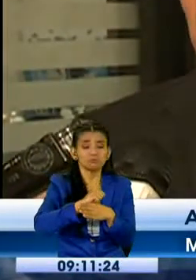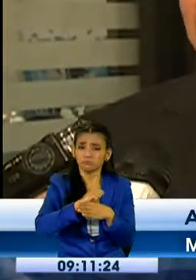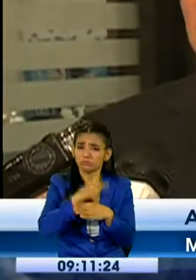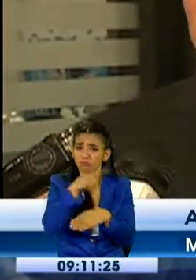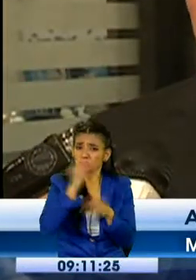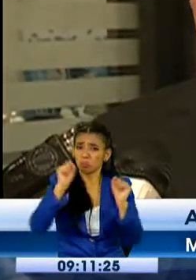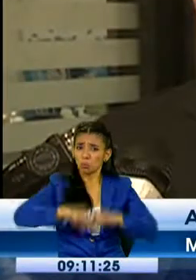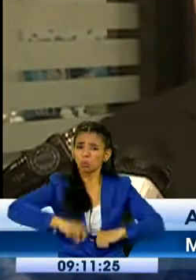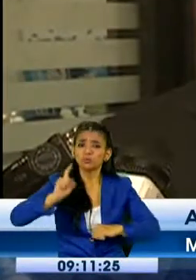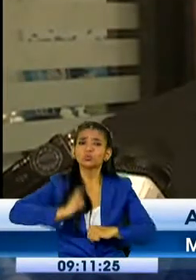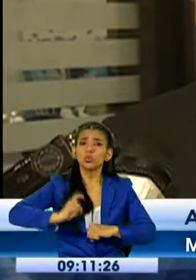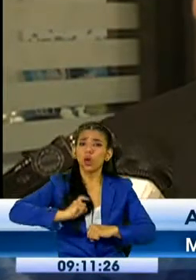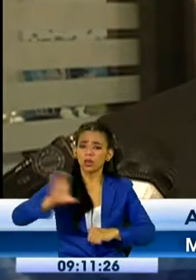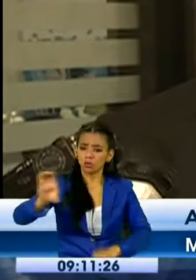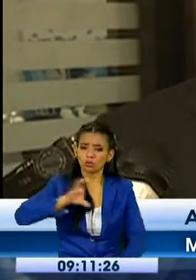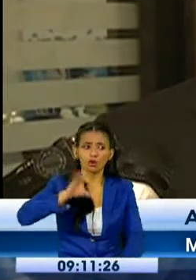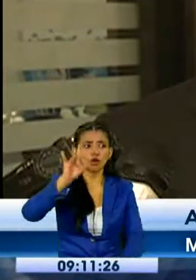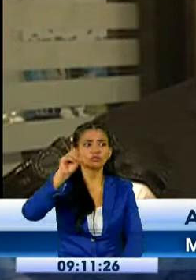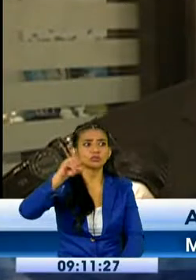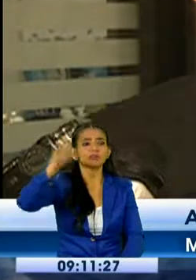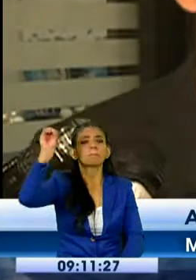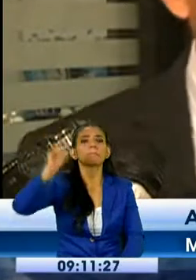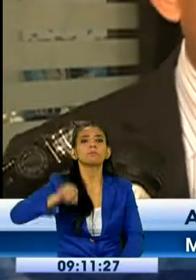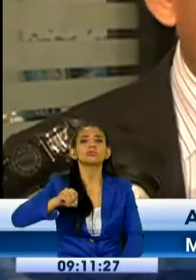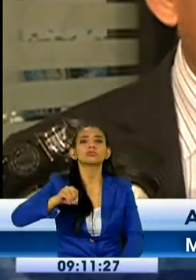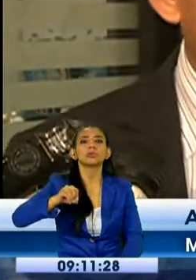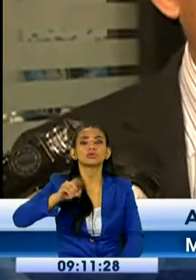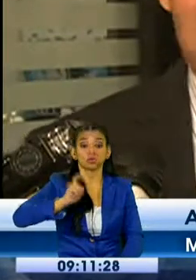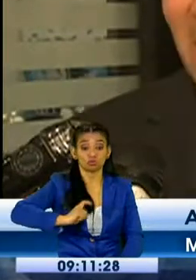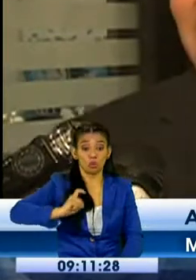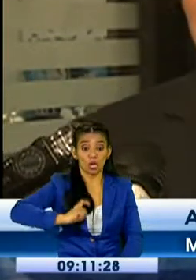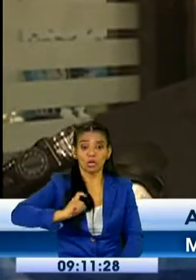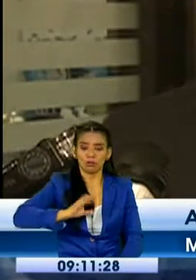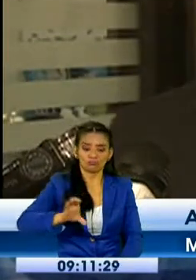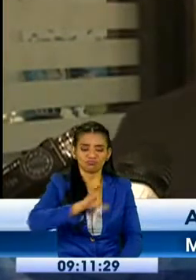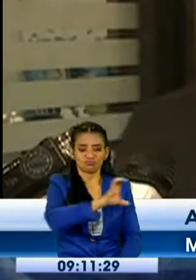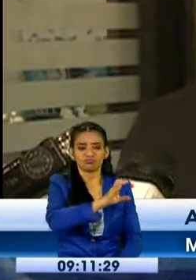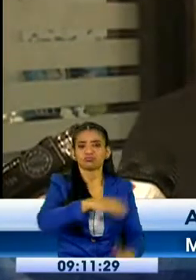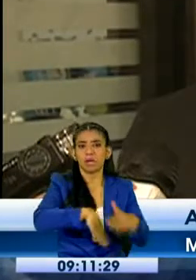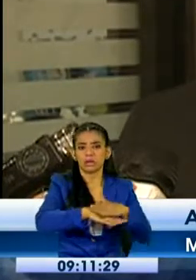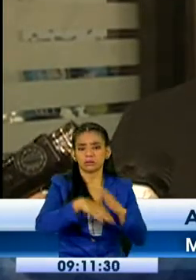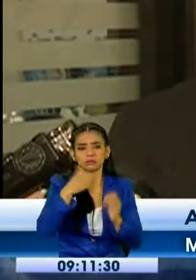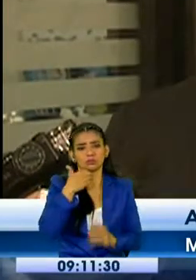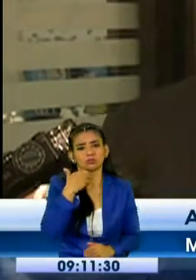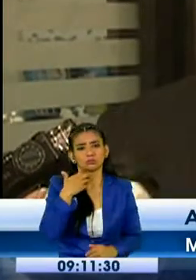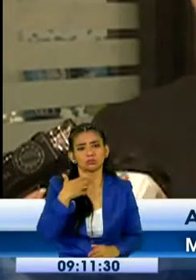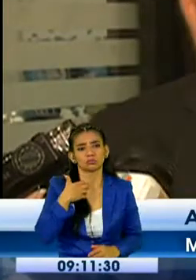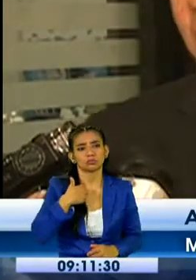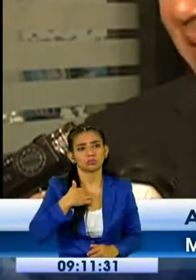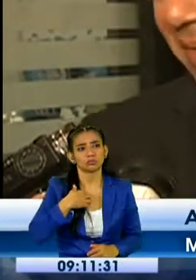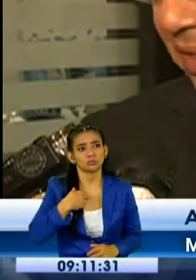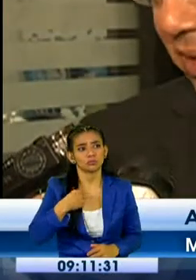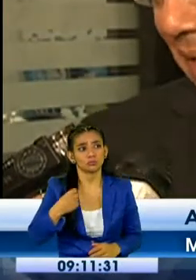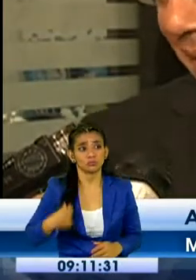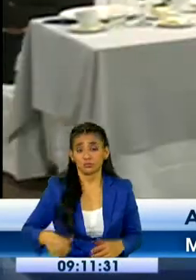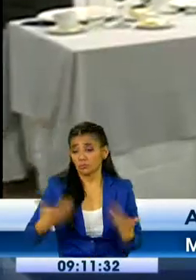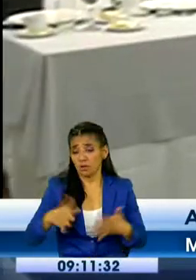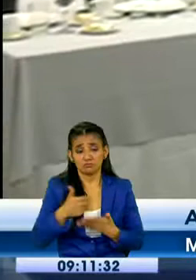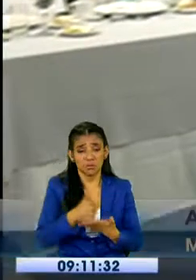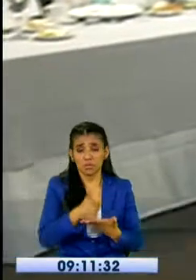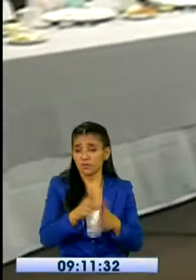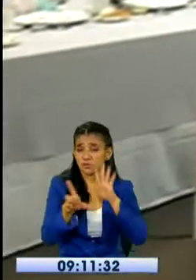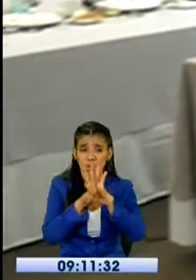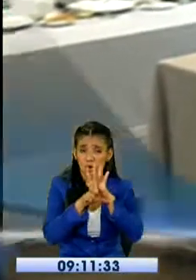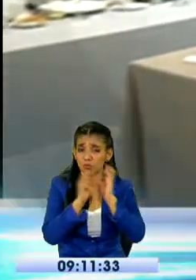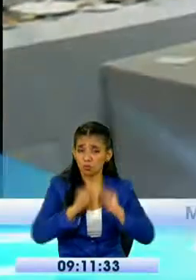derecho a percibir un 80% del salario básico y tienen todos los beneficios de ley. Según